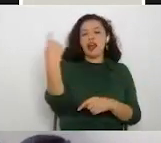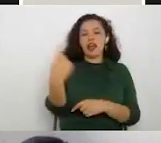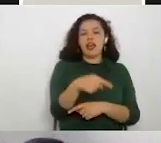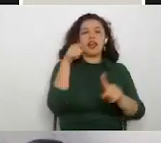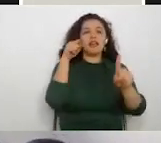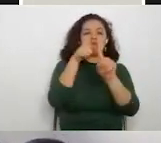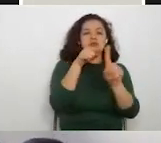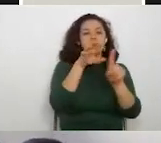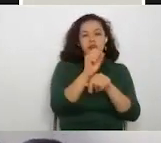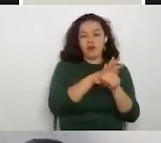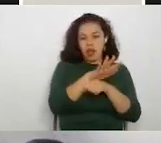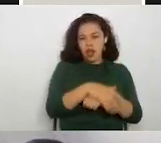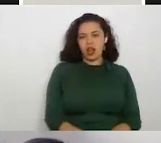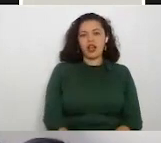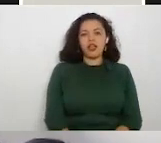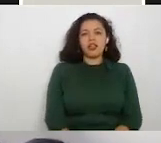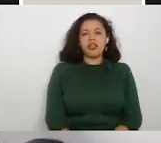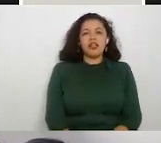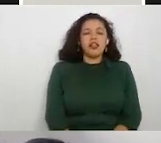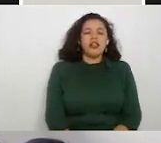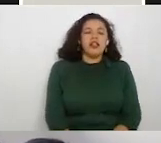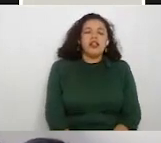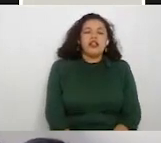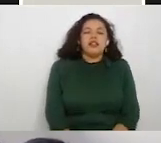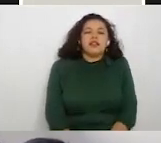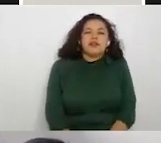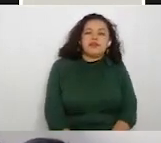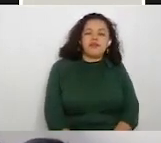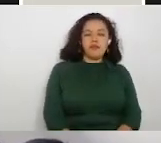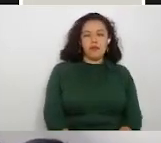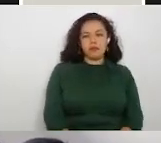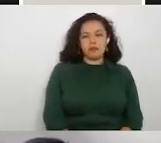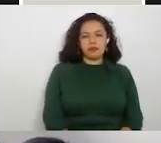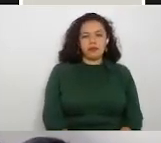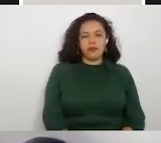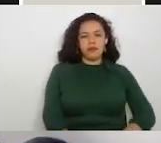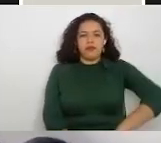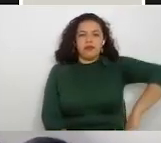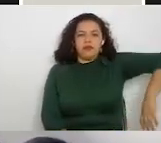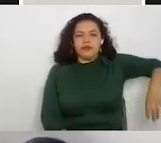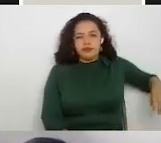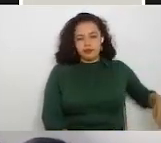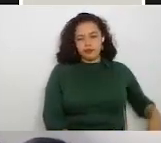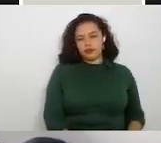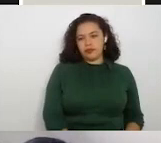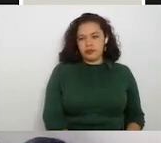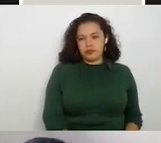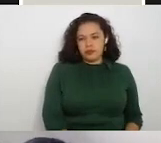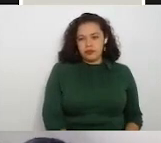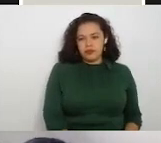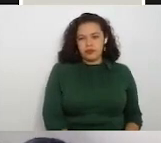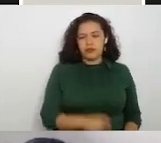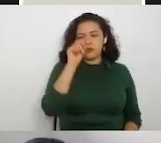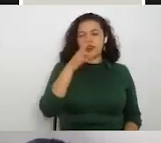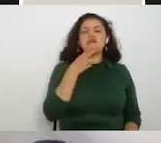propósitos que se pretende con el manual, y también pues incluye el cómo se va a